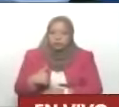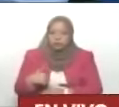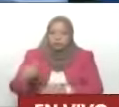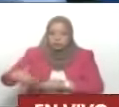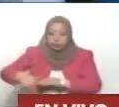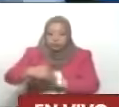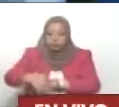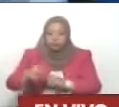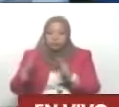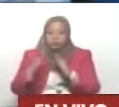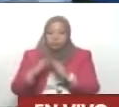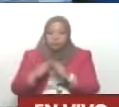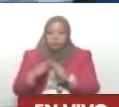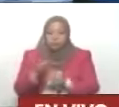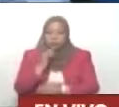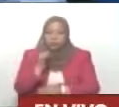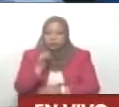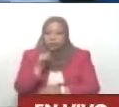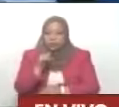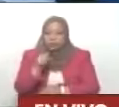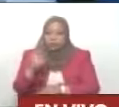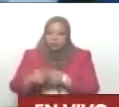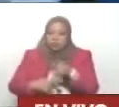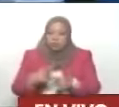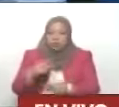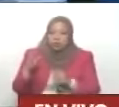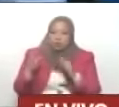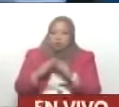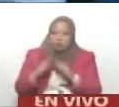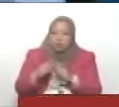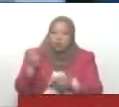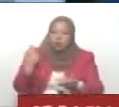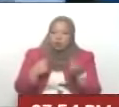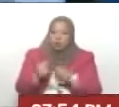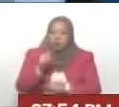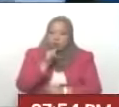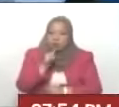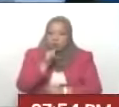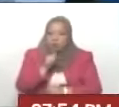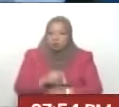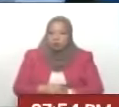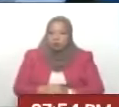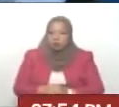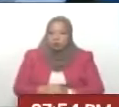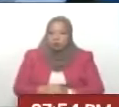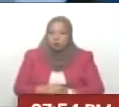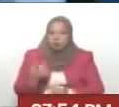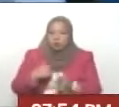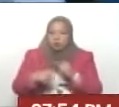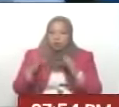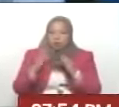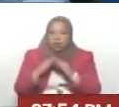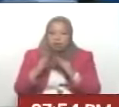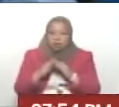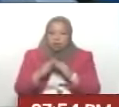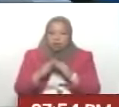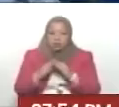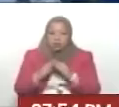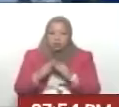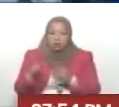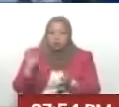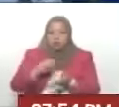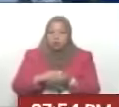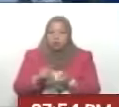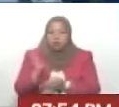calles a las redes, de las redes a los medios, de los medios a las paredes y de ahí a